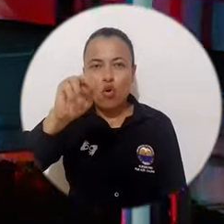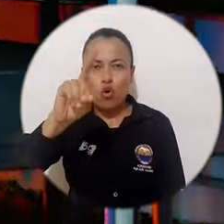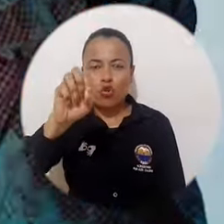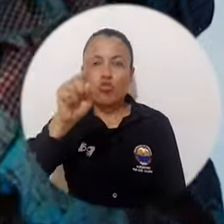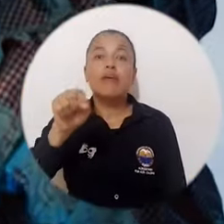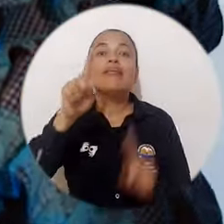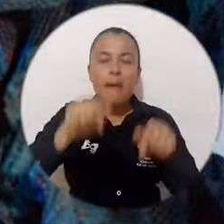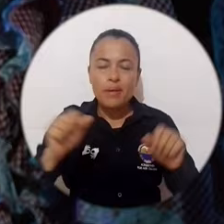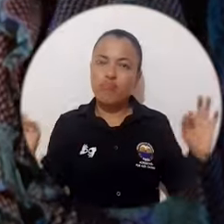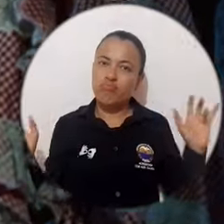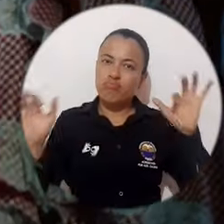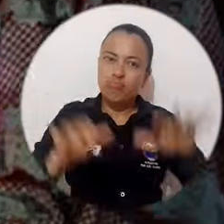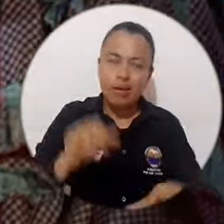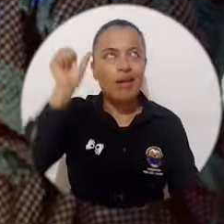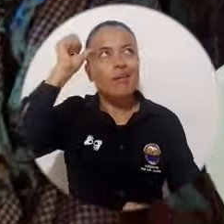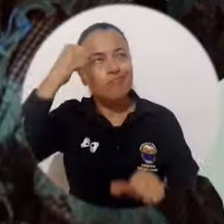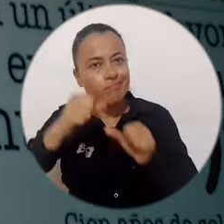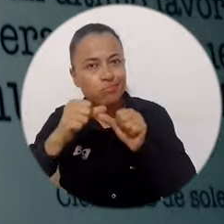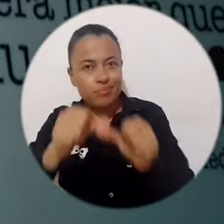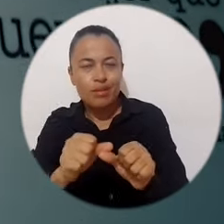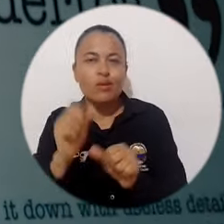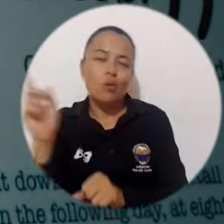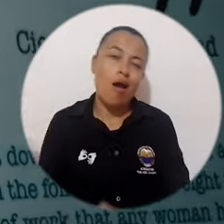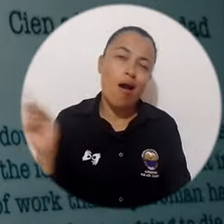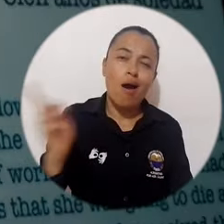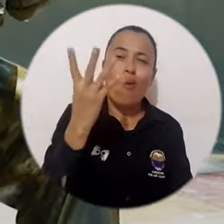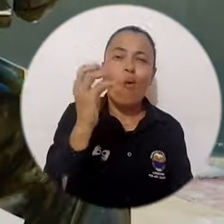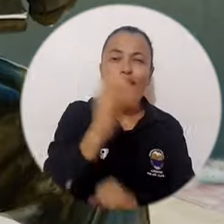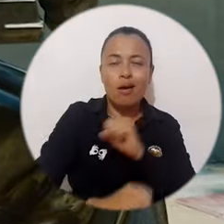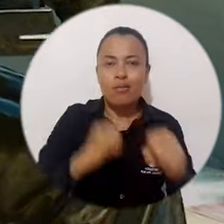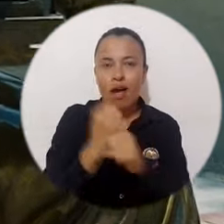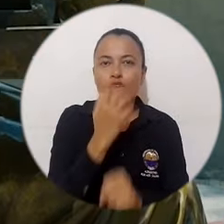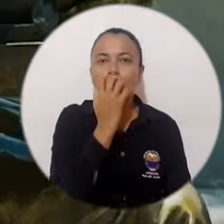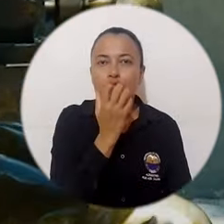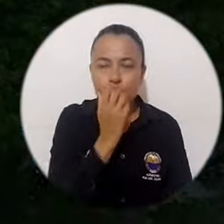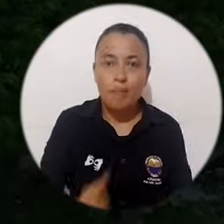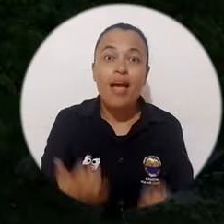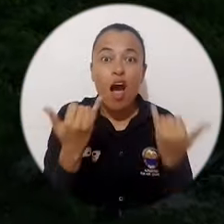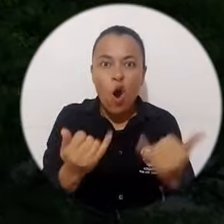conmemorativo donde se celebraron los 40 años del Nobel. Nuevos retos llegan con este